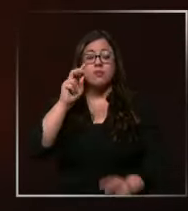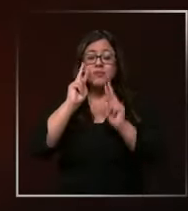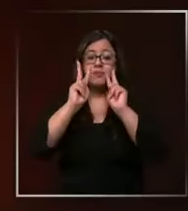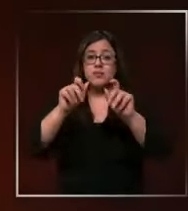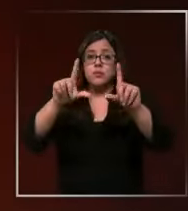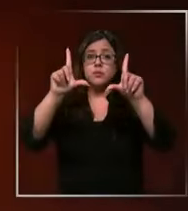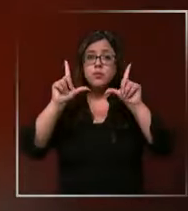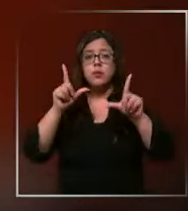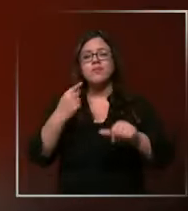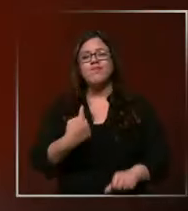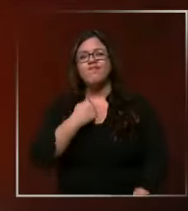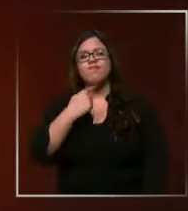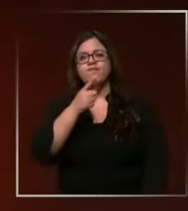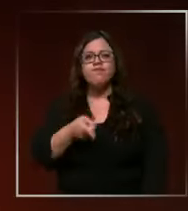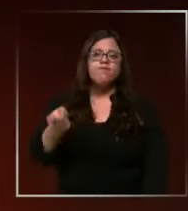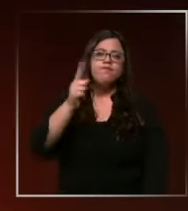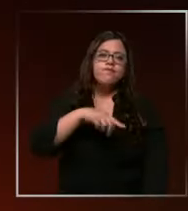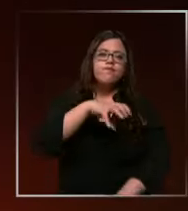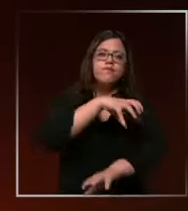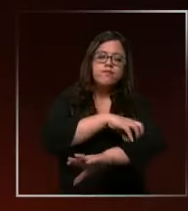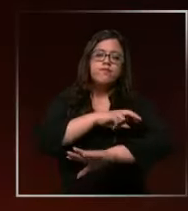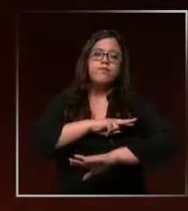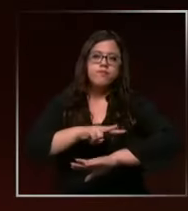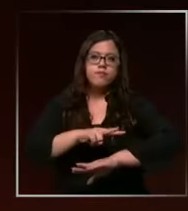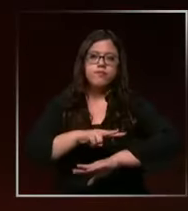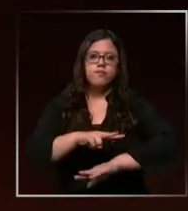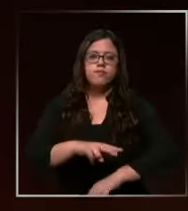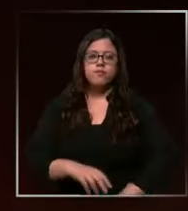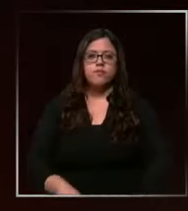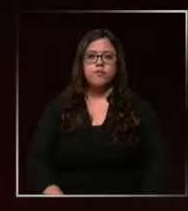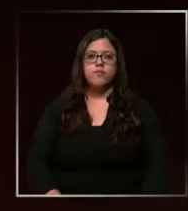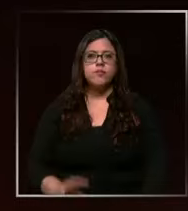Imágenes que azotan una vez más a la región de Valparaíso.